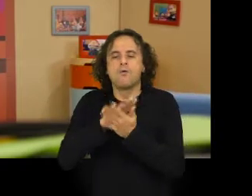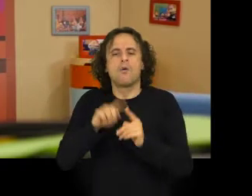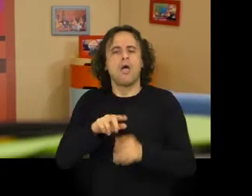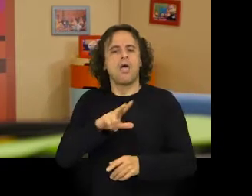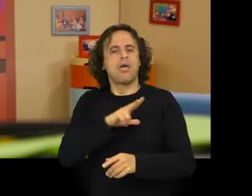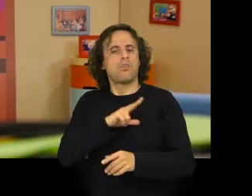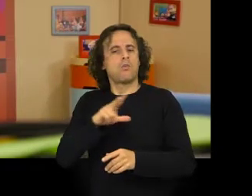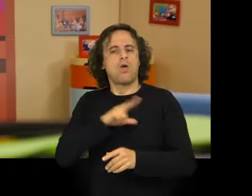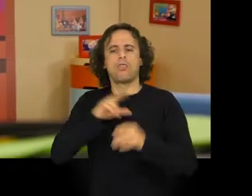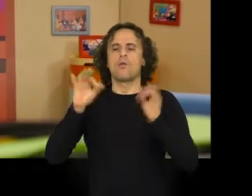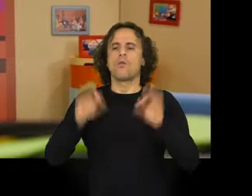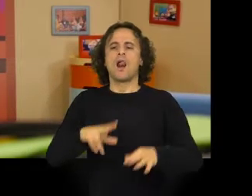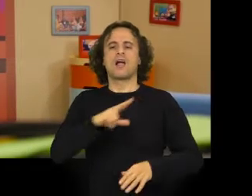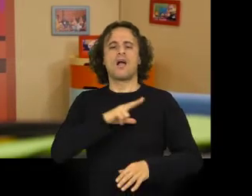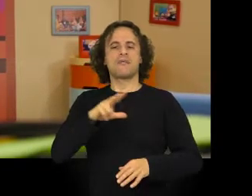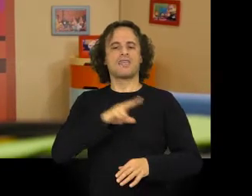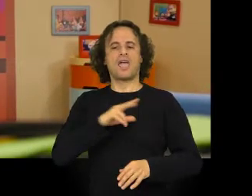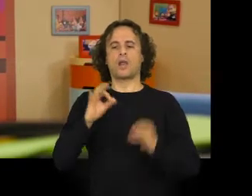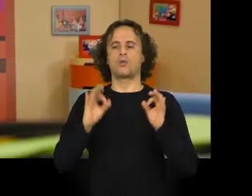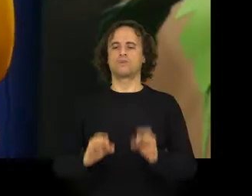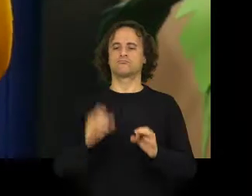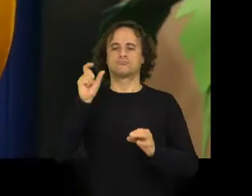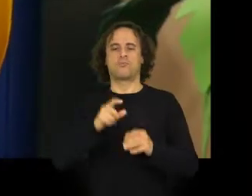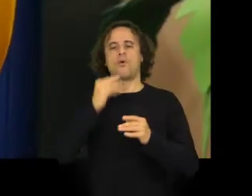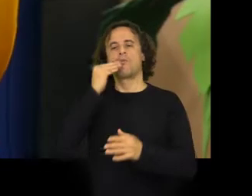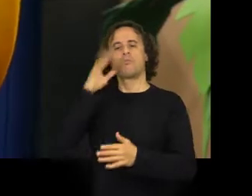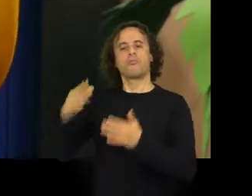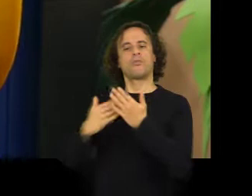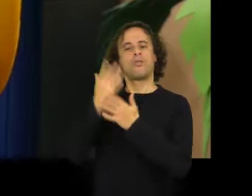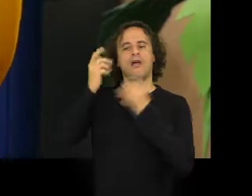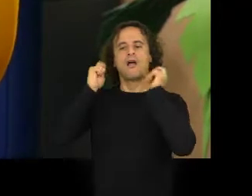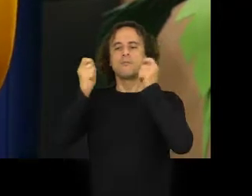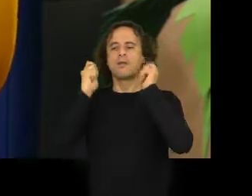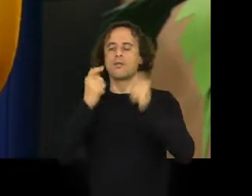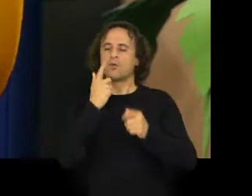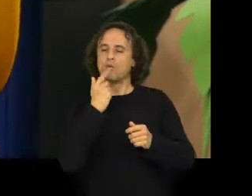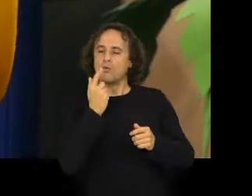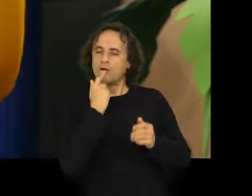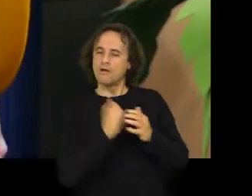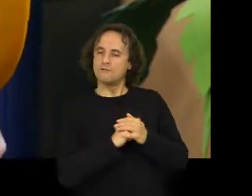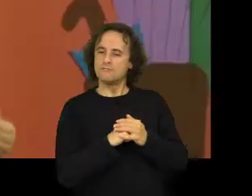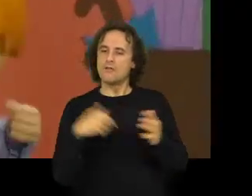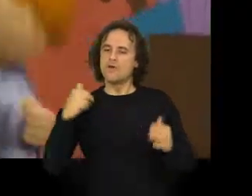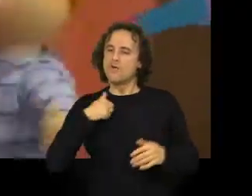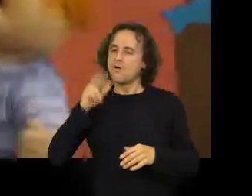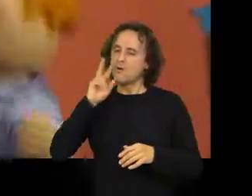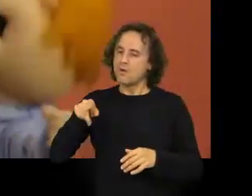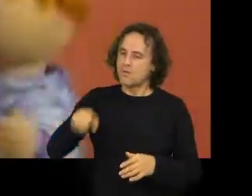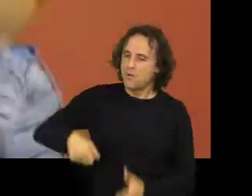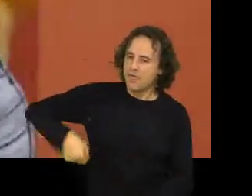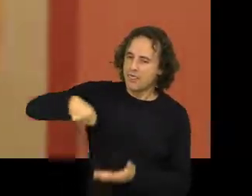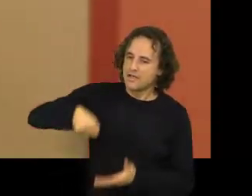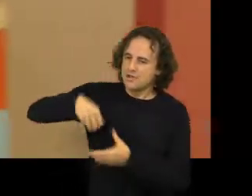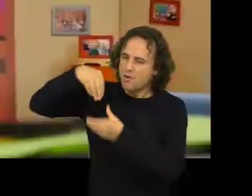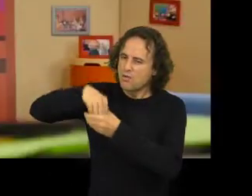moita ceremonia, como se fose un cabaleiro distinguido. Bo día, Carapuchiña Vermella. Vexo que levas